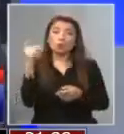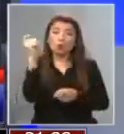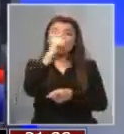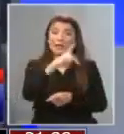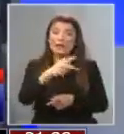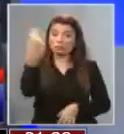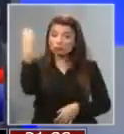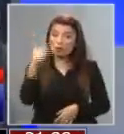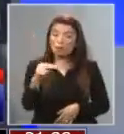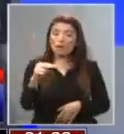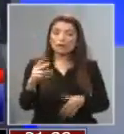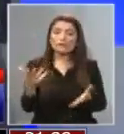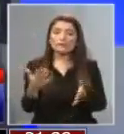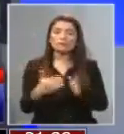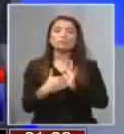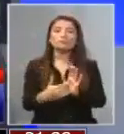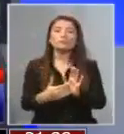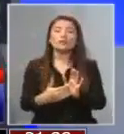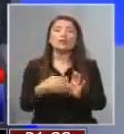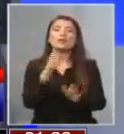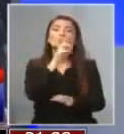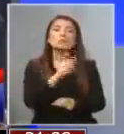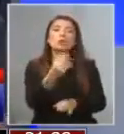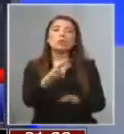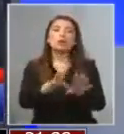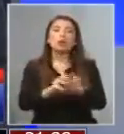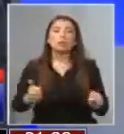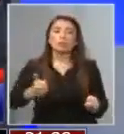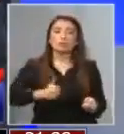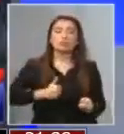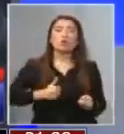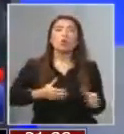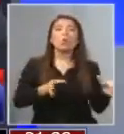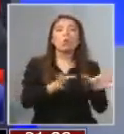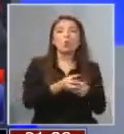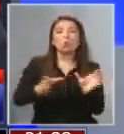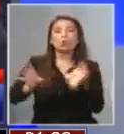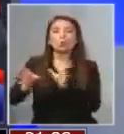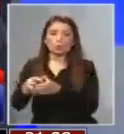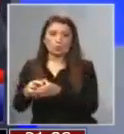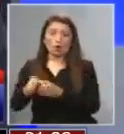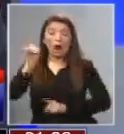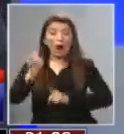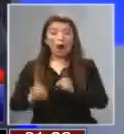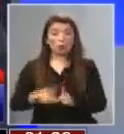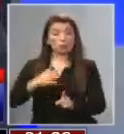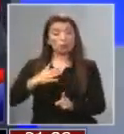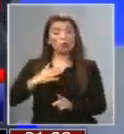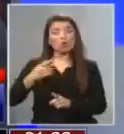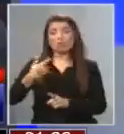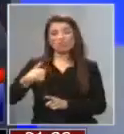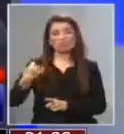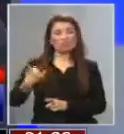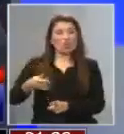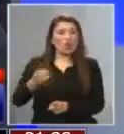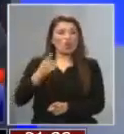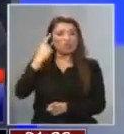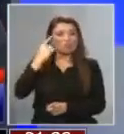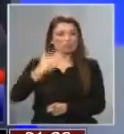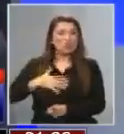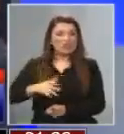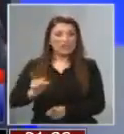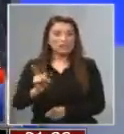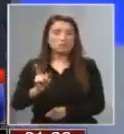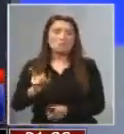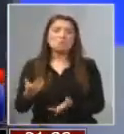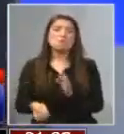demostración de que es el resultado de un compromiso entre dos grupos, entre dos posiciones, quienes no quieren, que no creen que sea realmente importante una nueva